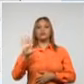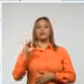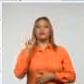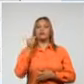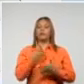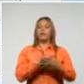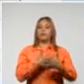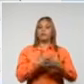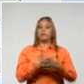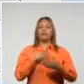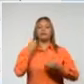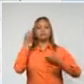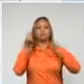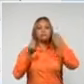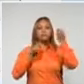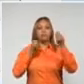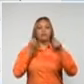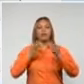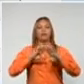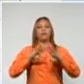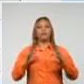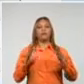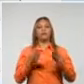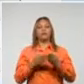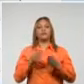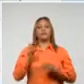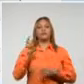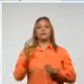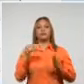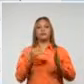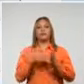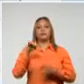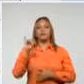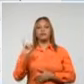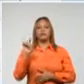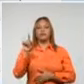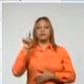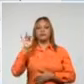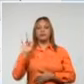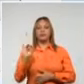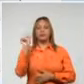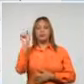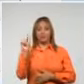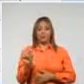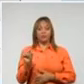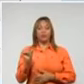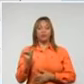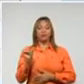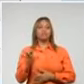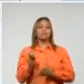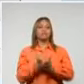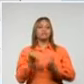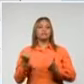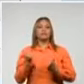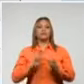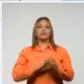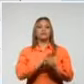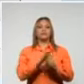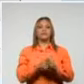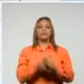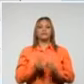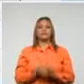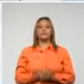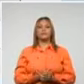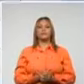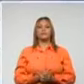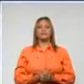analizadas y un total de 3.617 personas se han diagnosticado con la COVID-19